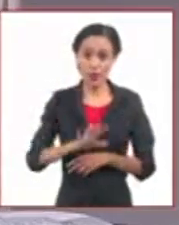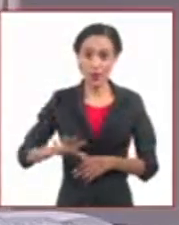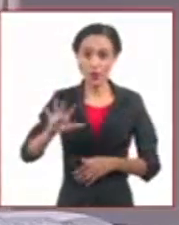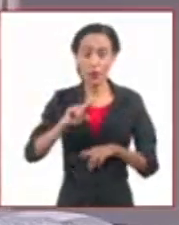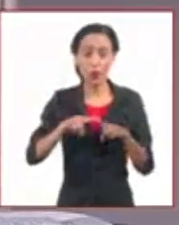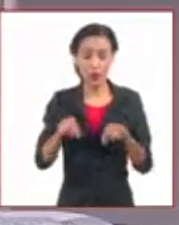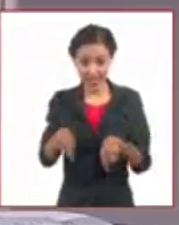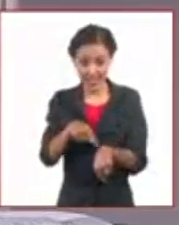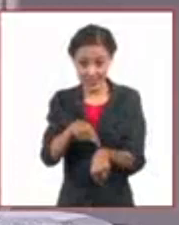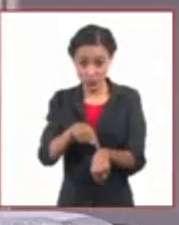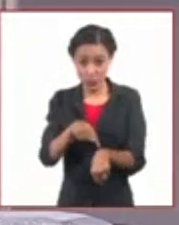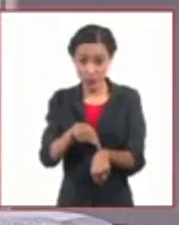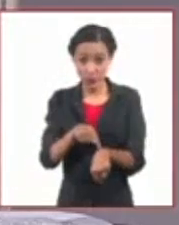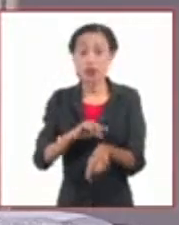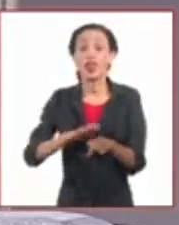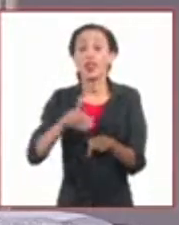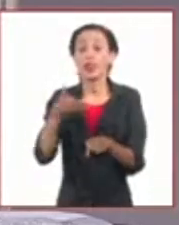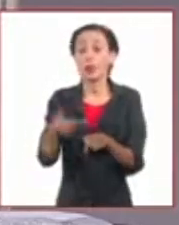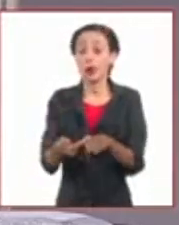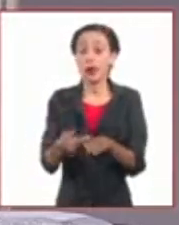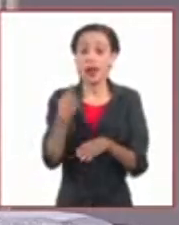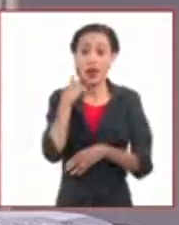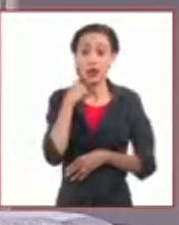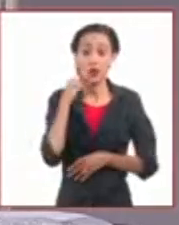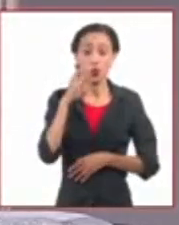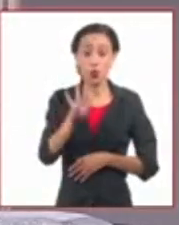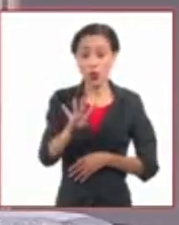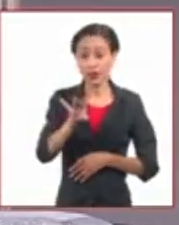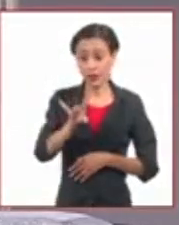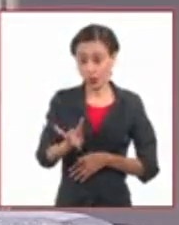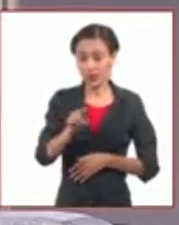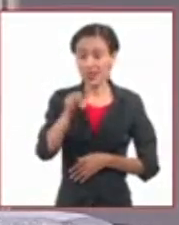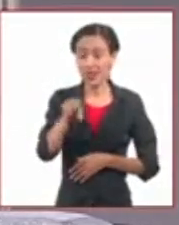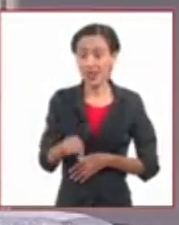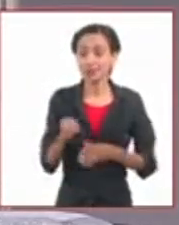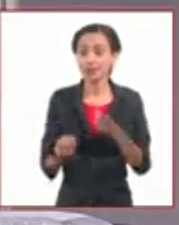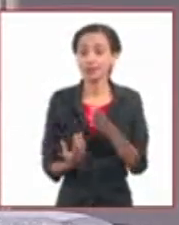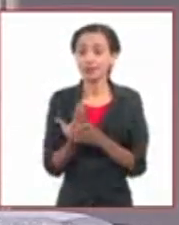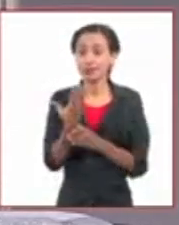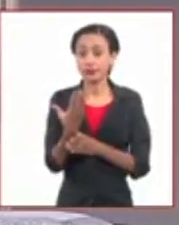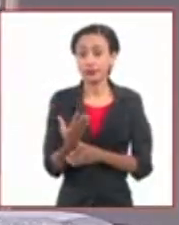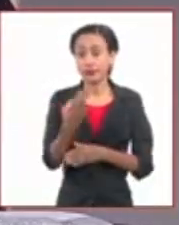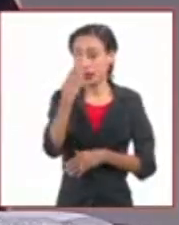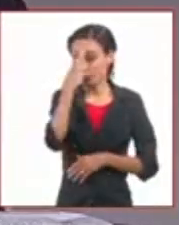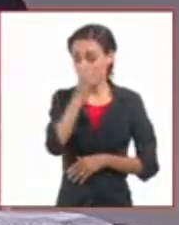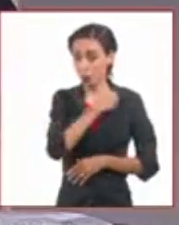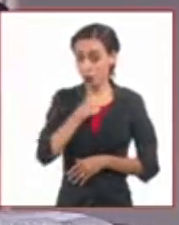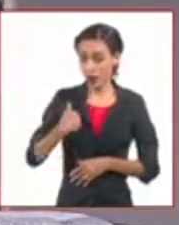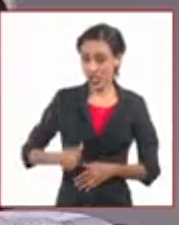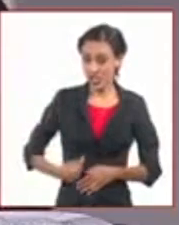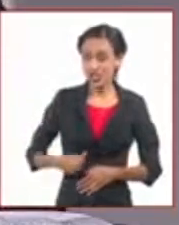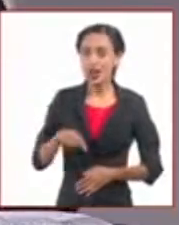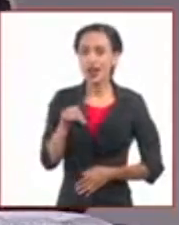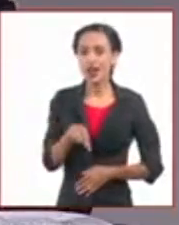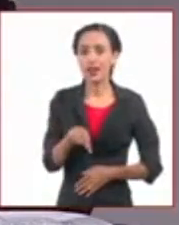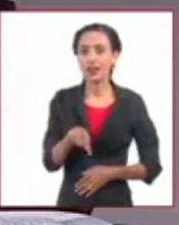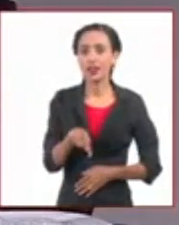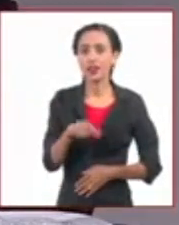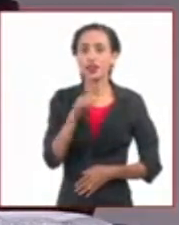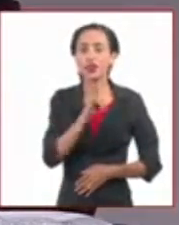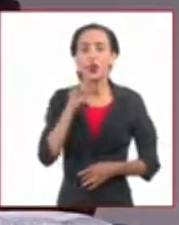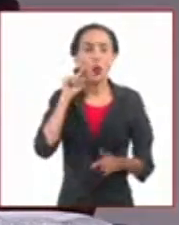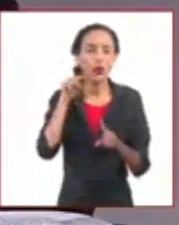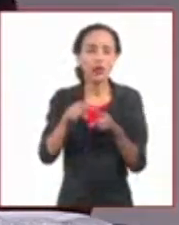y posteriormente en el año 49 cuando se crea la república popular y china pues desde el punto de vista de objetivos de